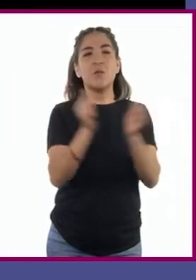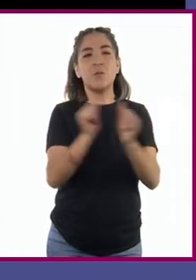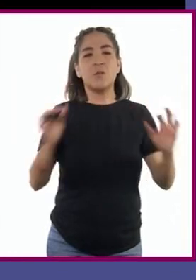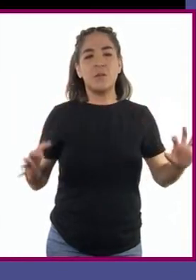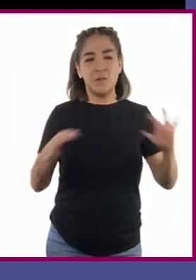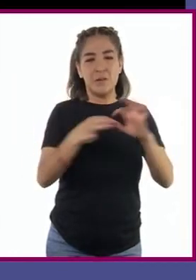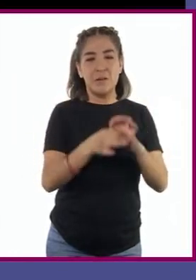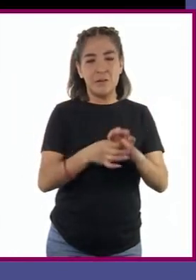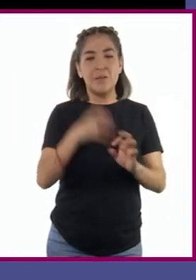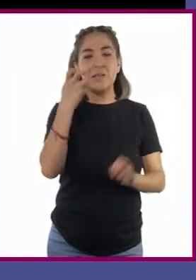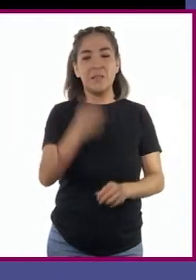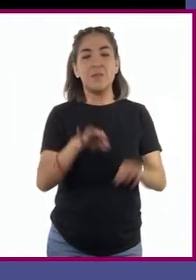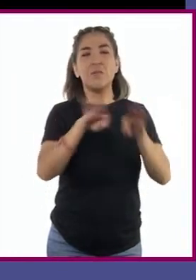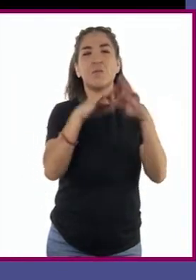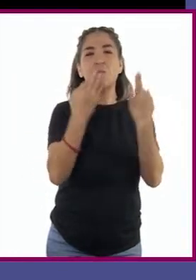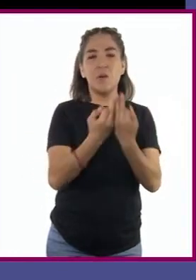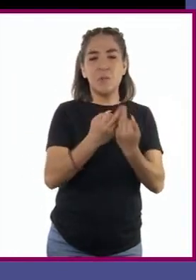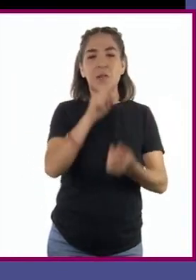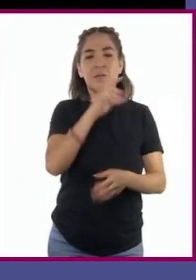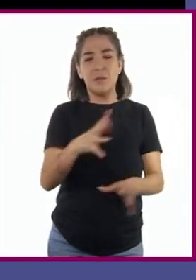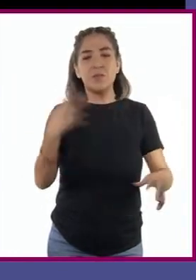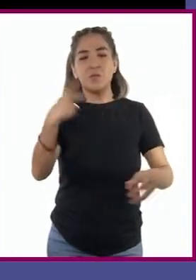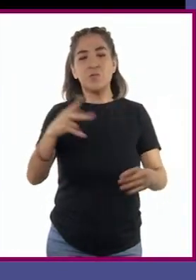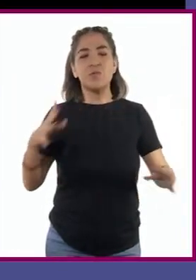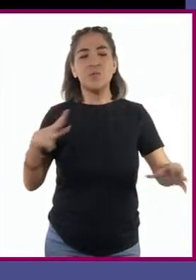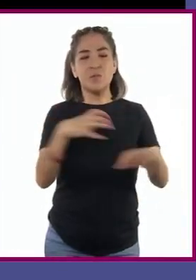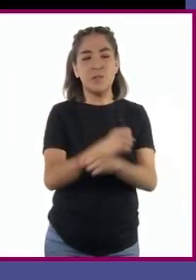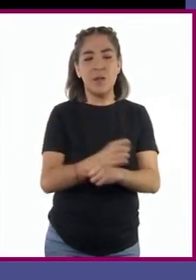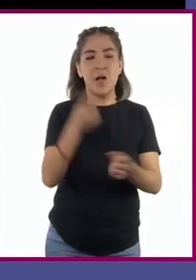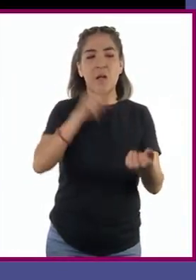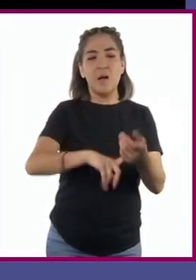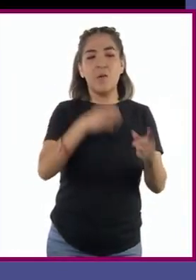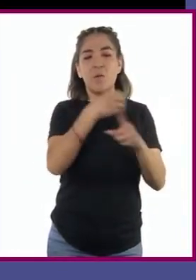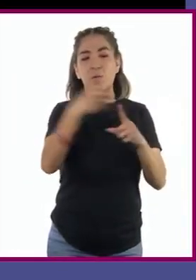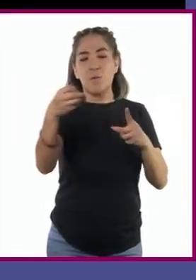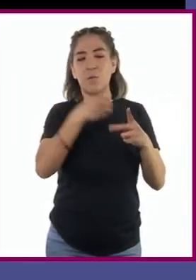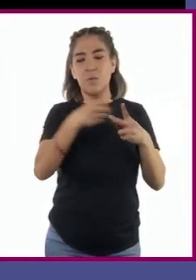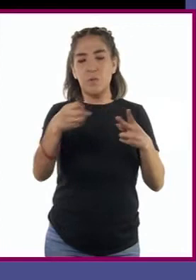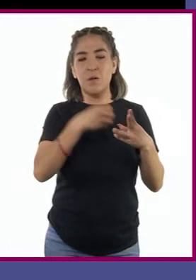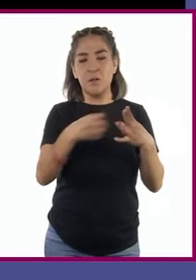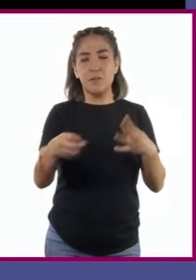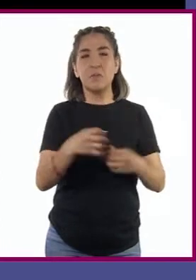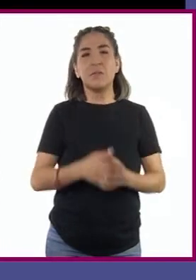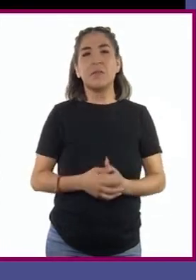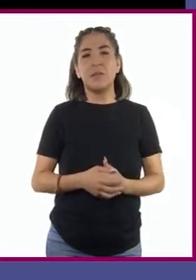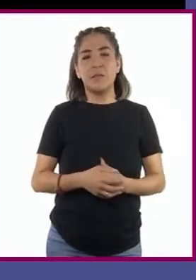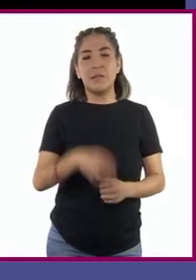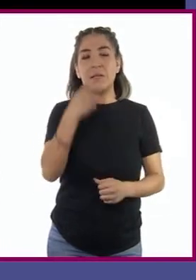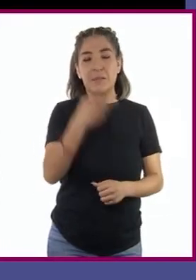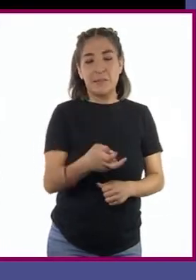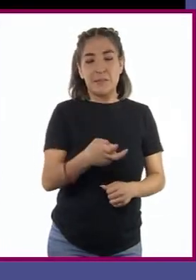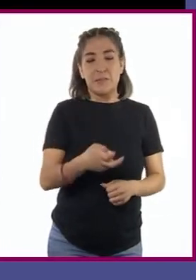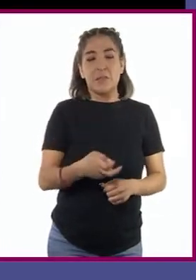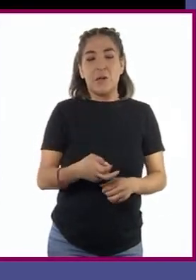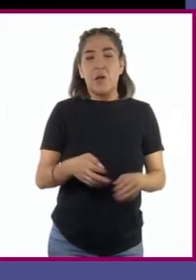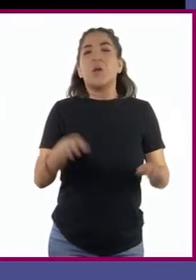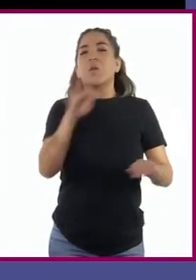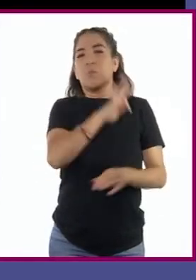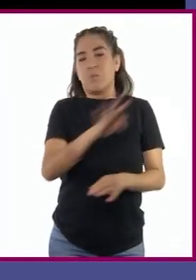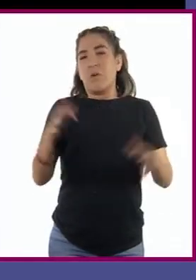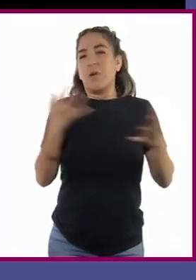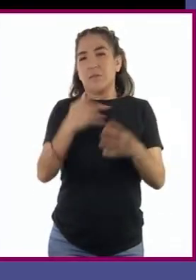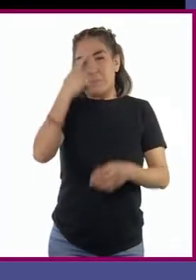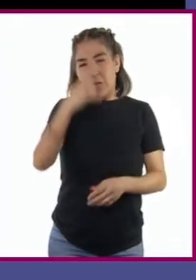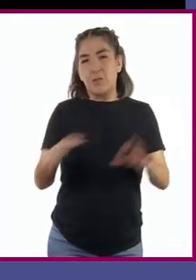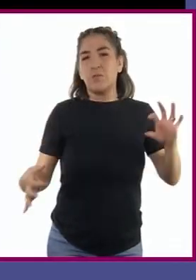relaciones tanto de forma como de significado entre las oraciones y los párrafos. De esta manera, se logra establecer